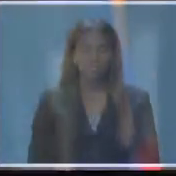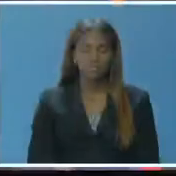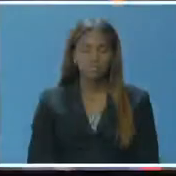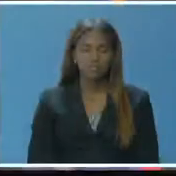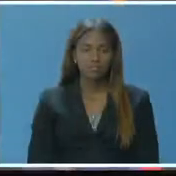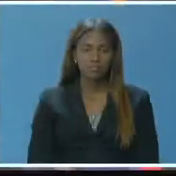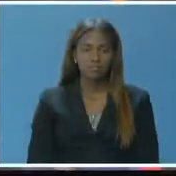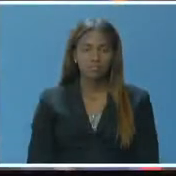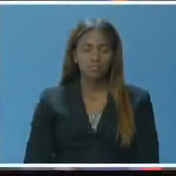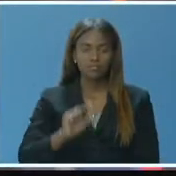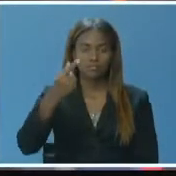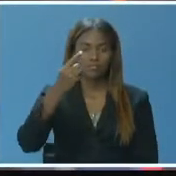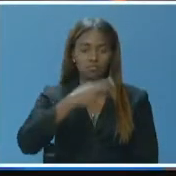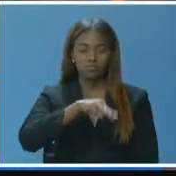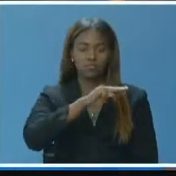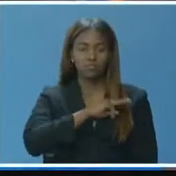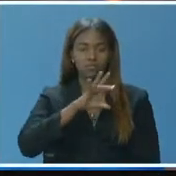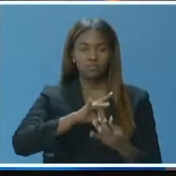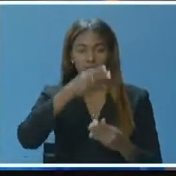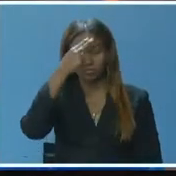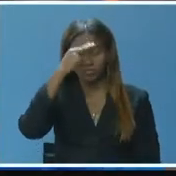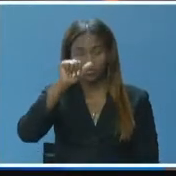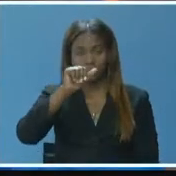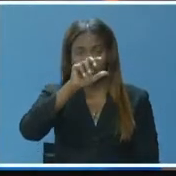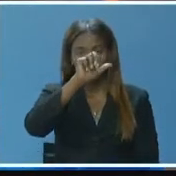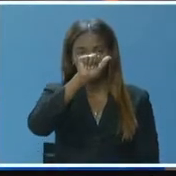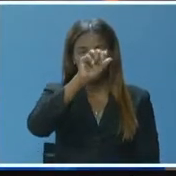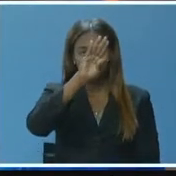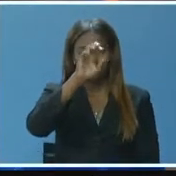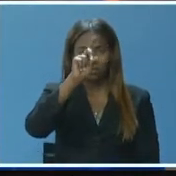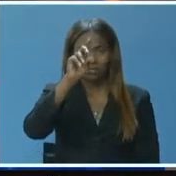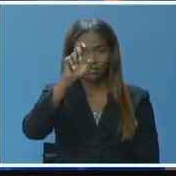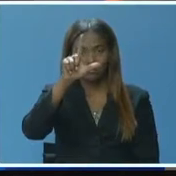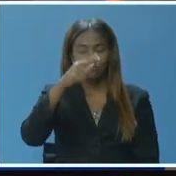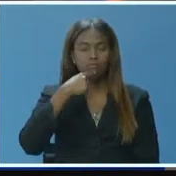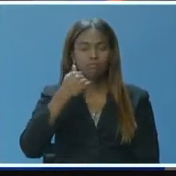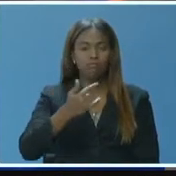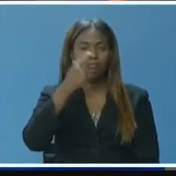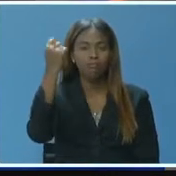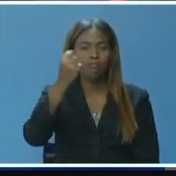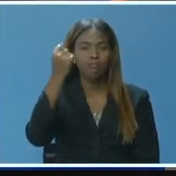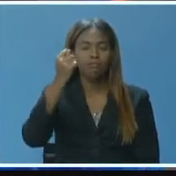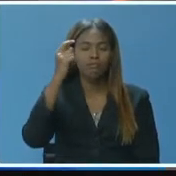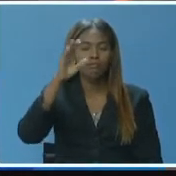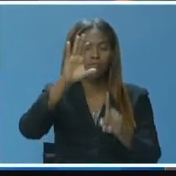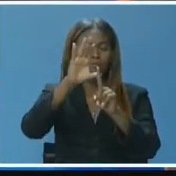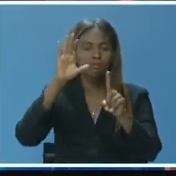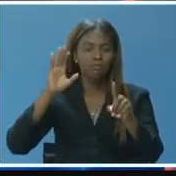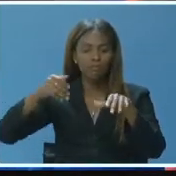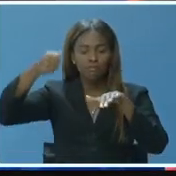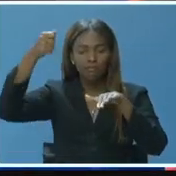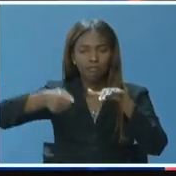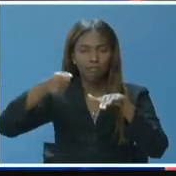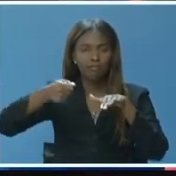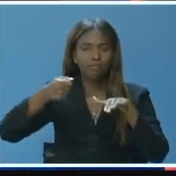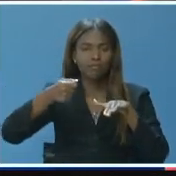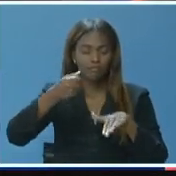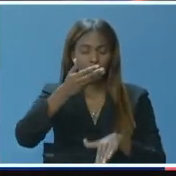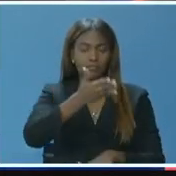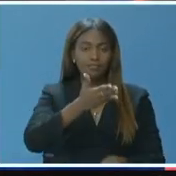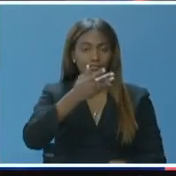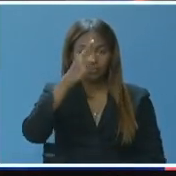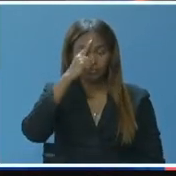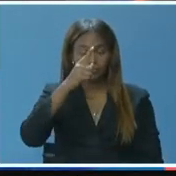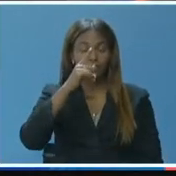El primer ministro de Haití, Ariel Henry, anunció este martes la destitución del fiscal Belfort Claude,